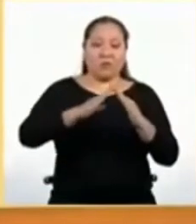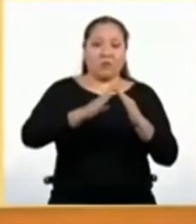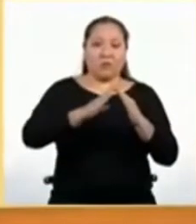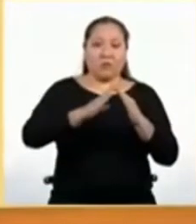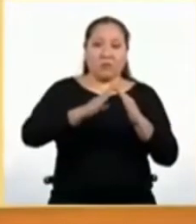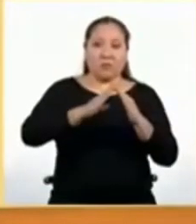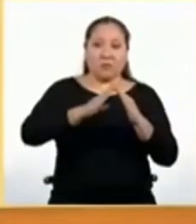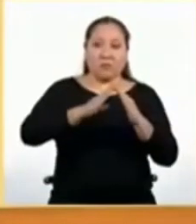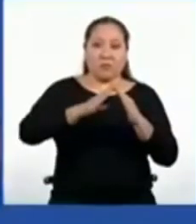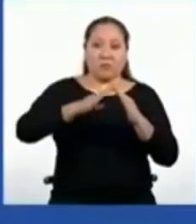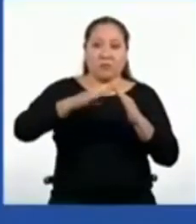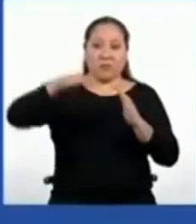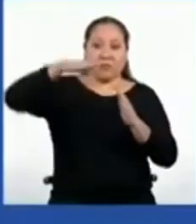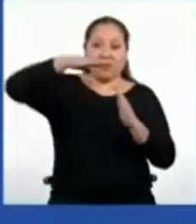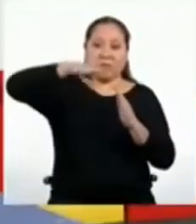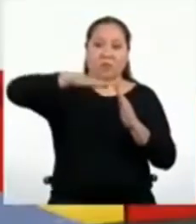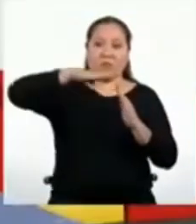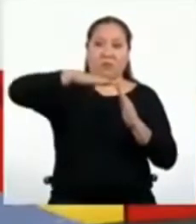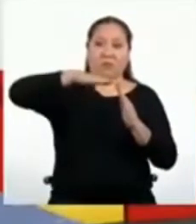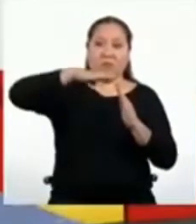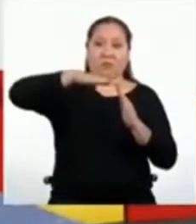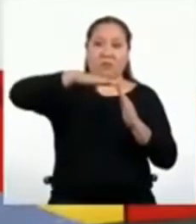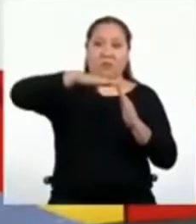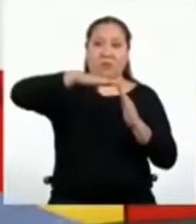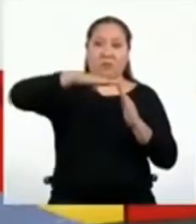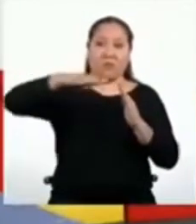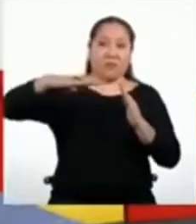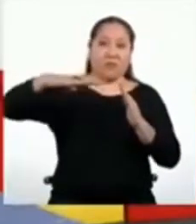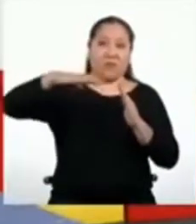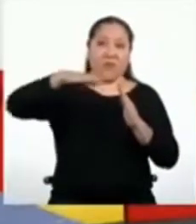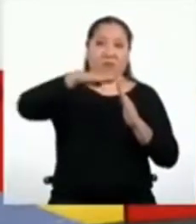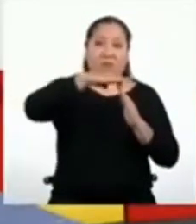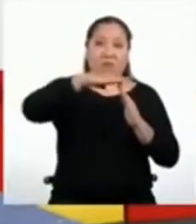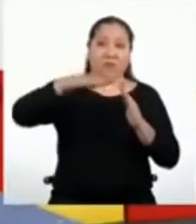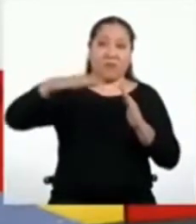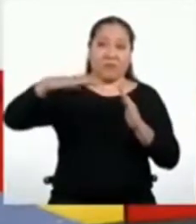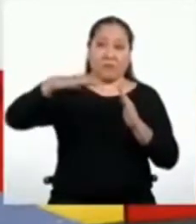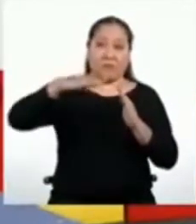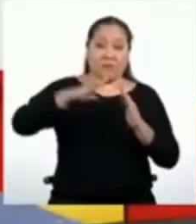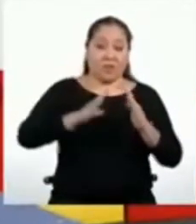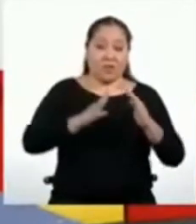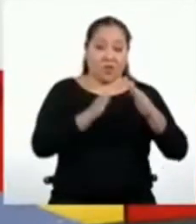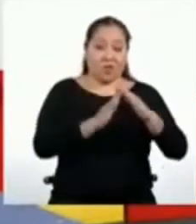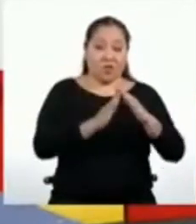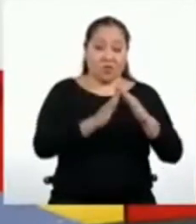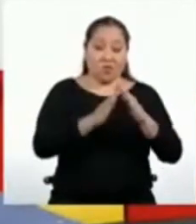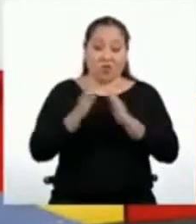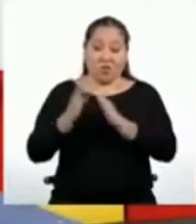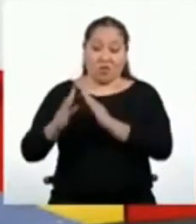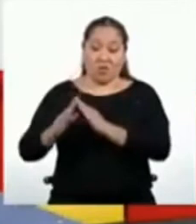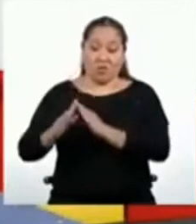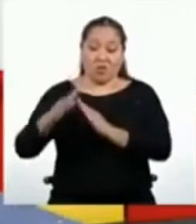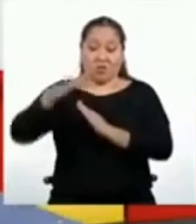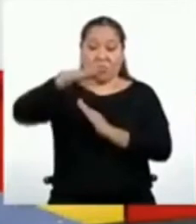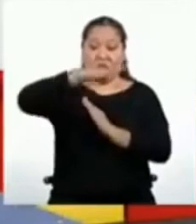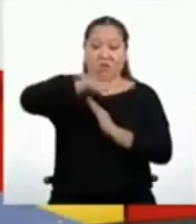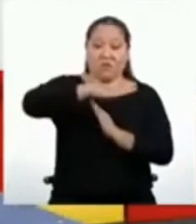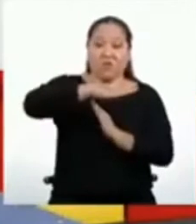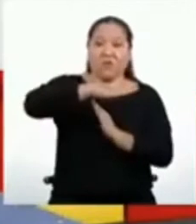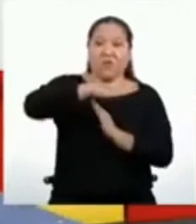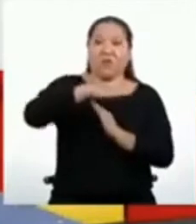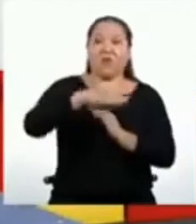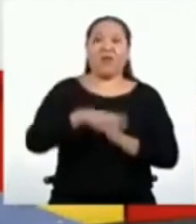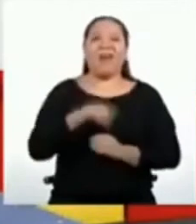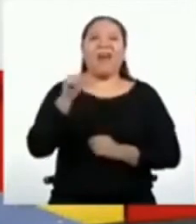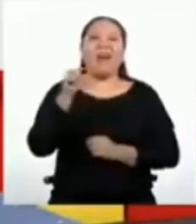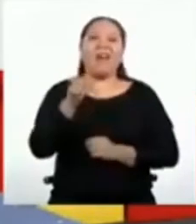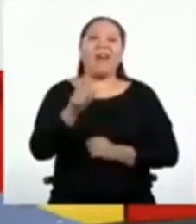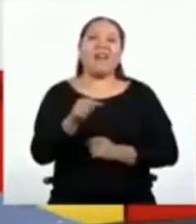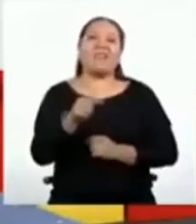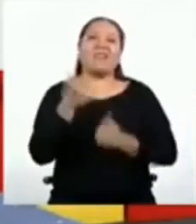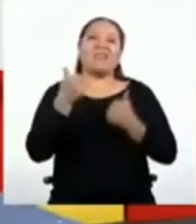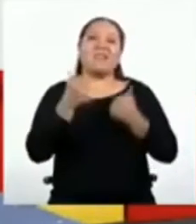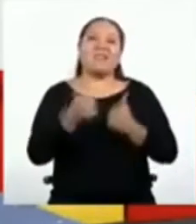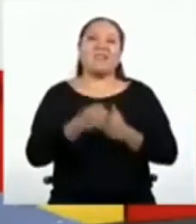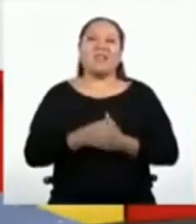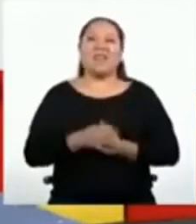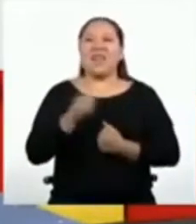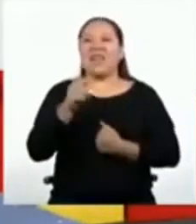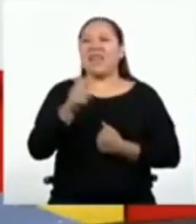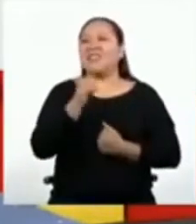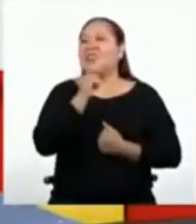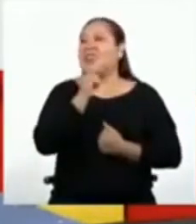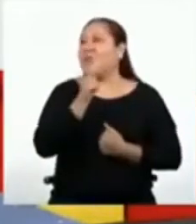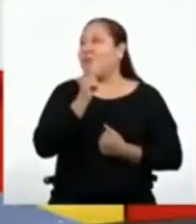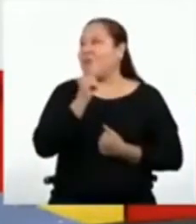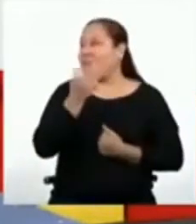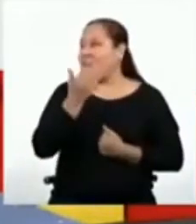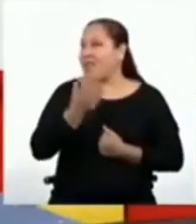una carta horizontal en la parte superior de las dos V's. ¡Eso era! Ese era el detalle